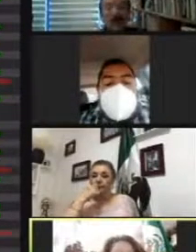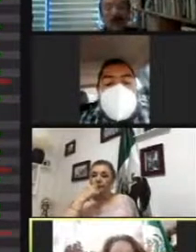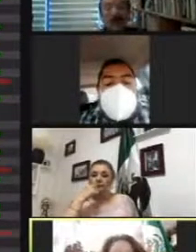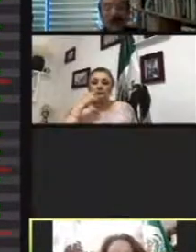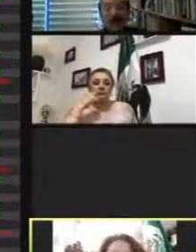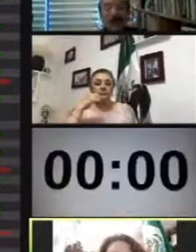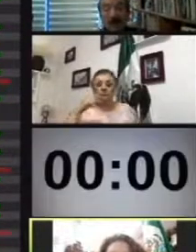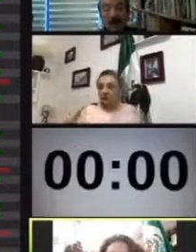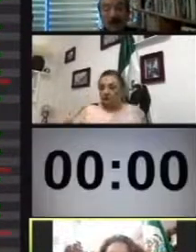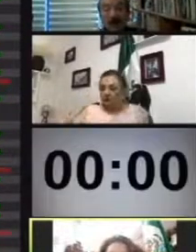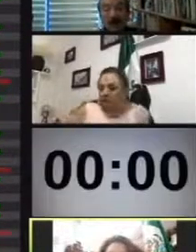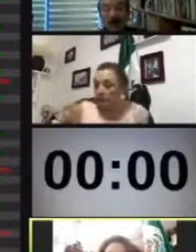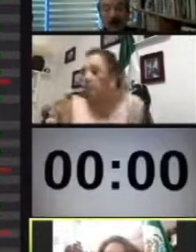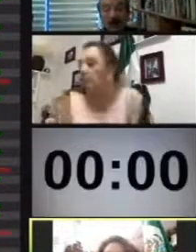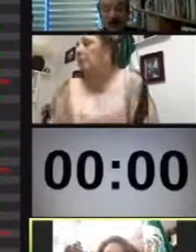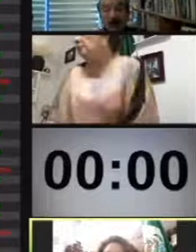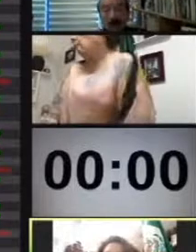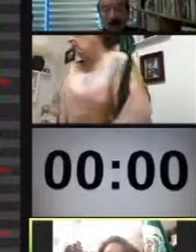escuché su voz.